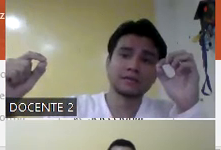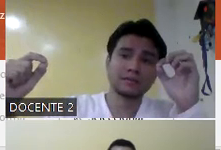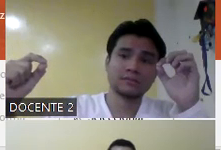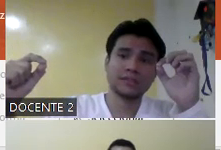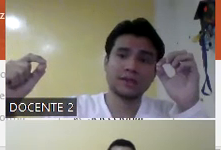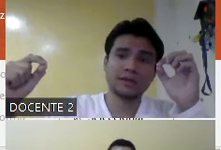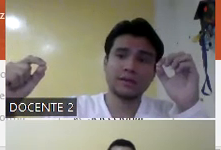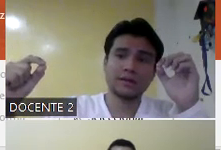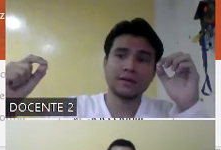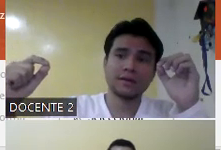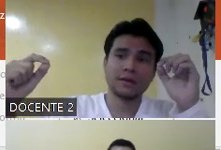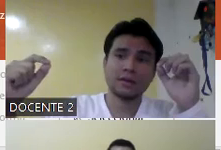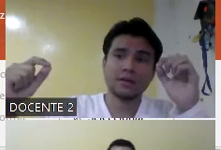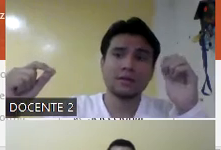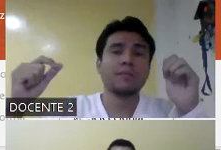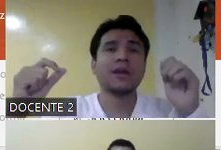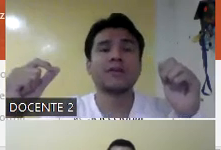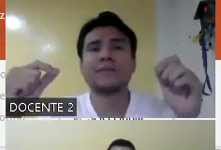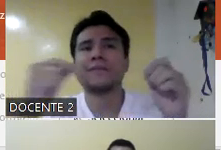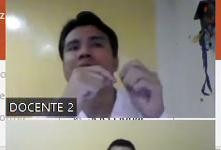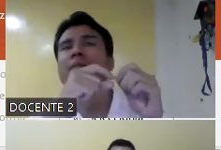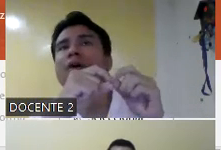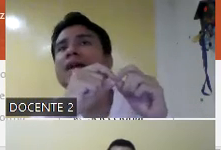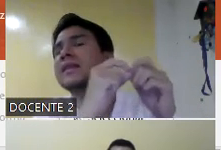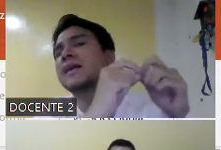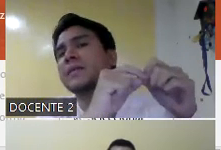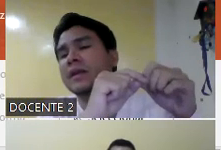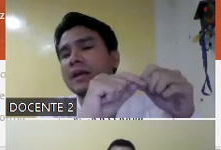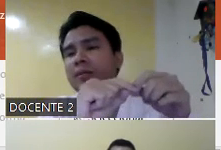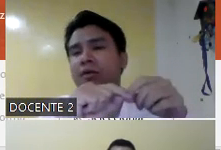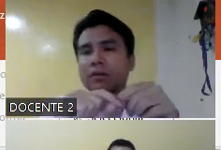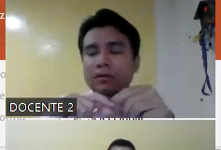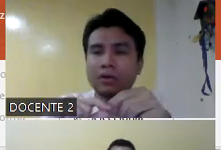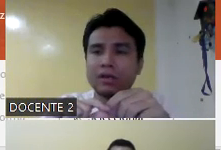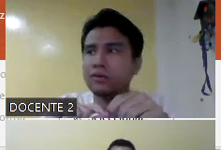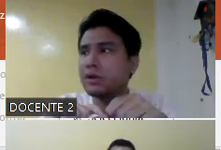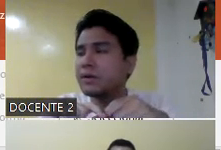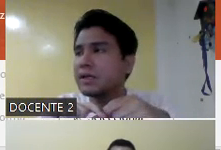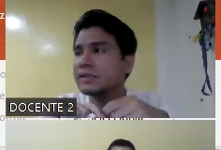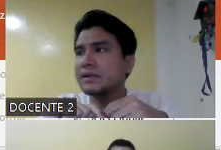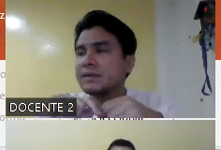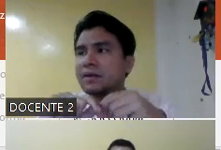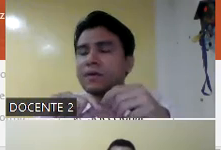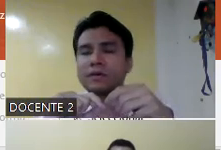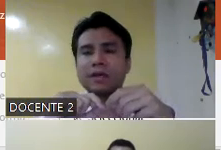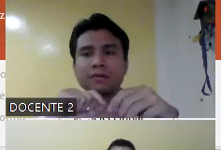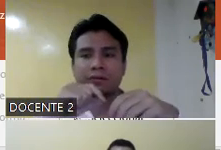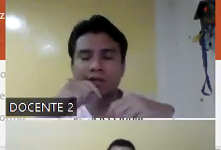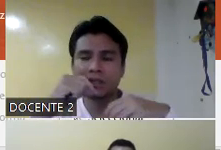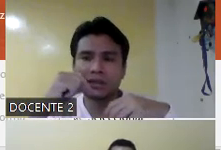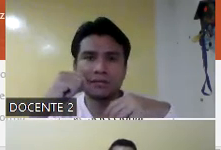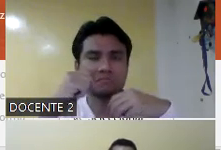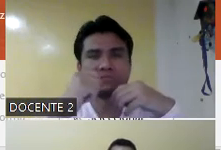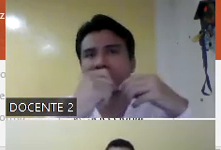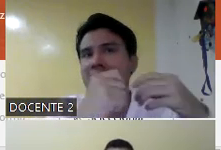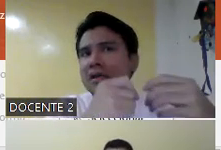tal, ¿sí? Pero voy a tratar de manejar mejor el dolor y yo le voy a decir, ¿sabes qué? Cuando haya ruido,